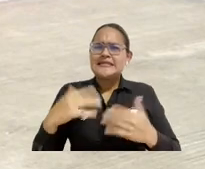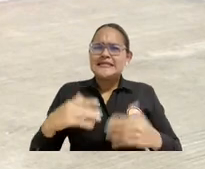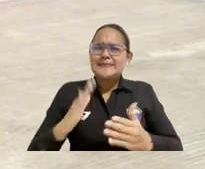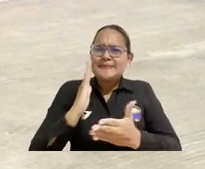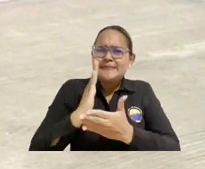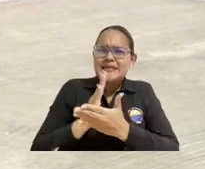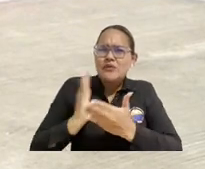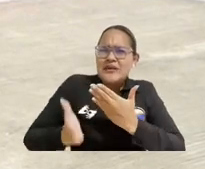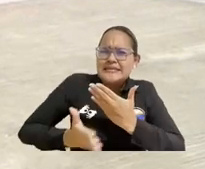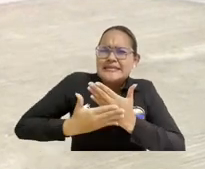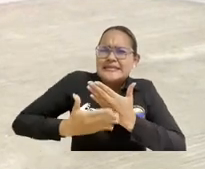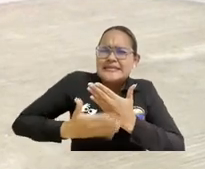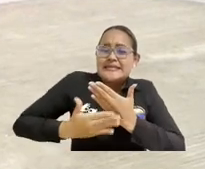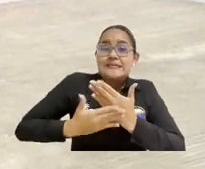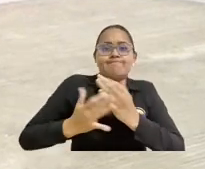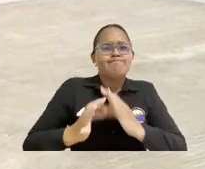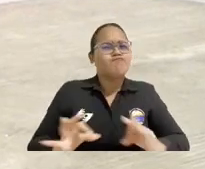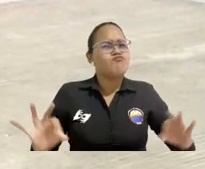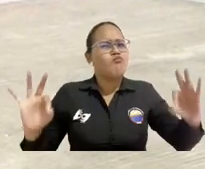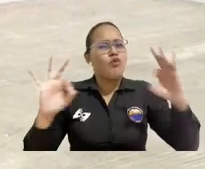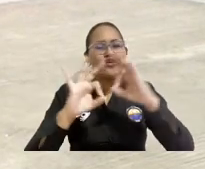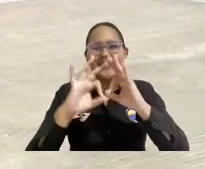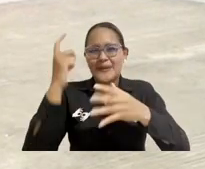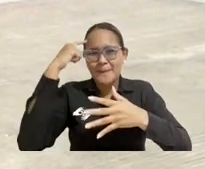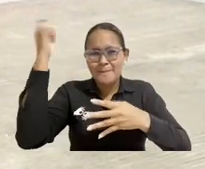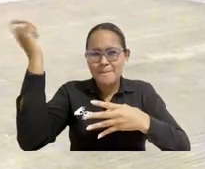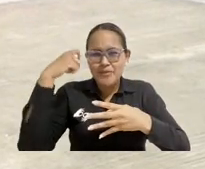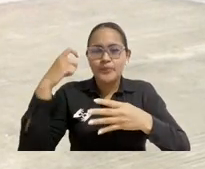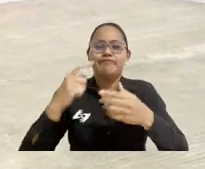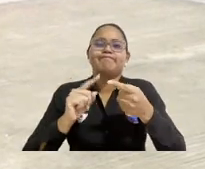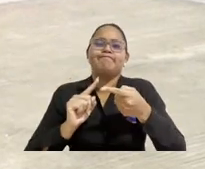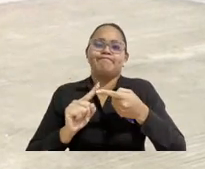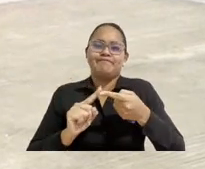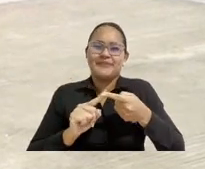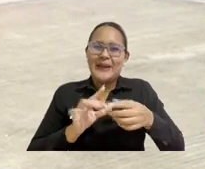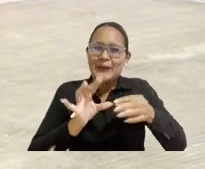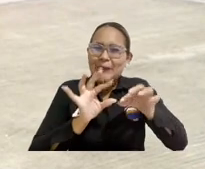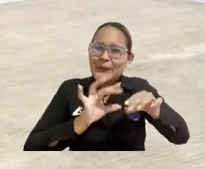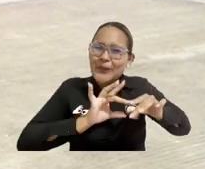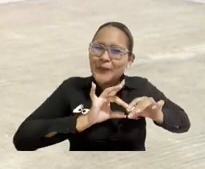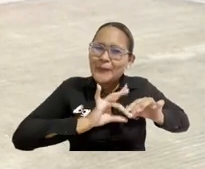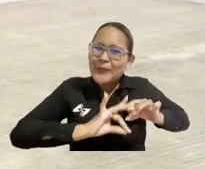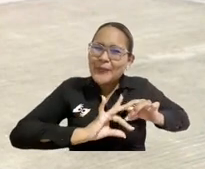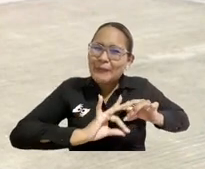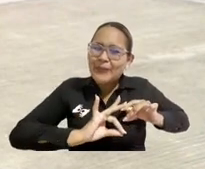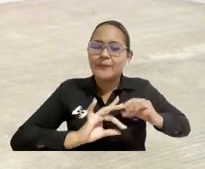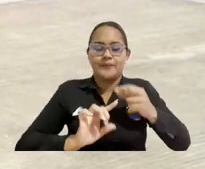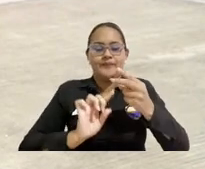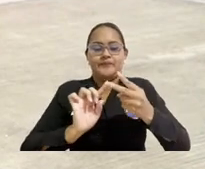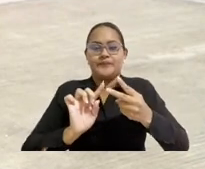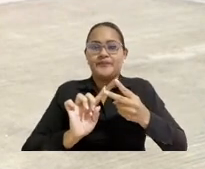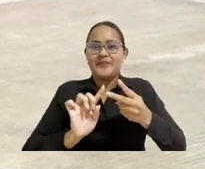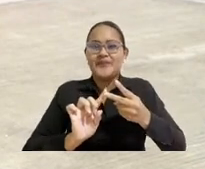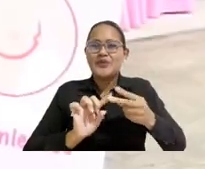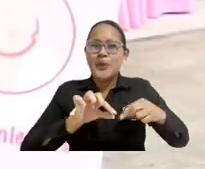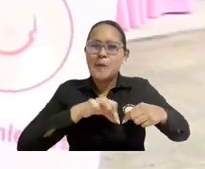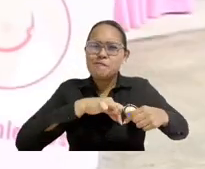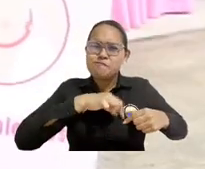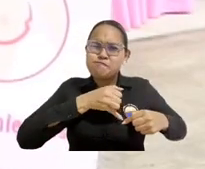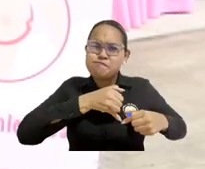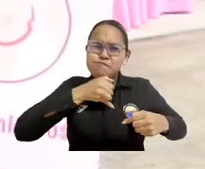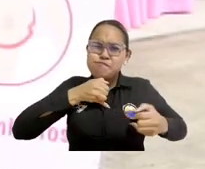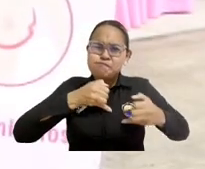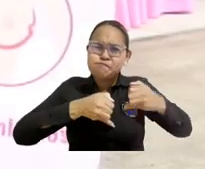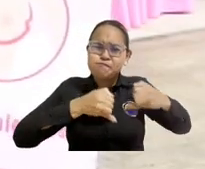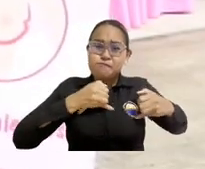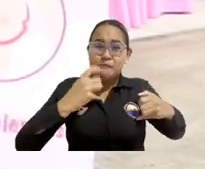Hay unas señales de alarma que no debemos dejar tener en cuenta, que son cuál, secreciones,